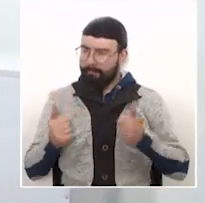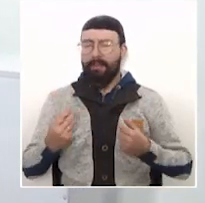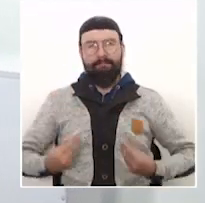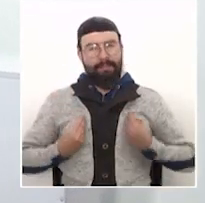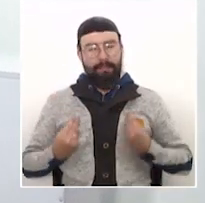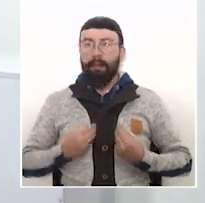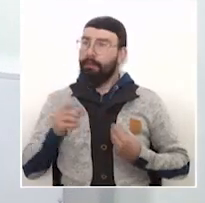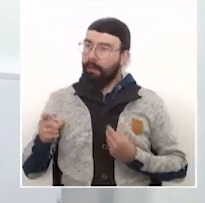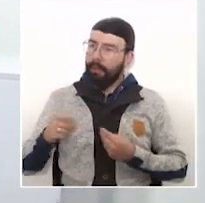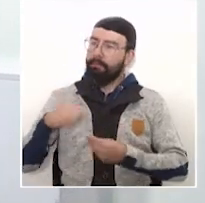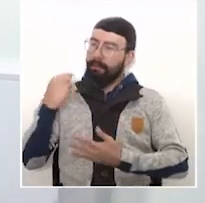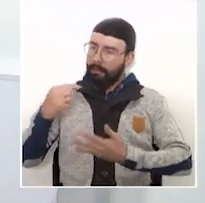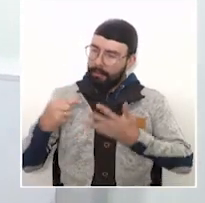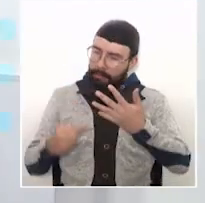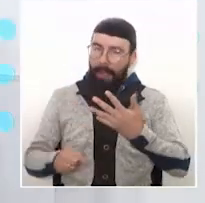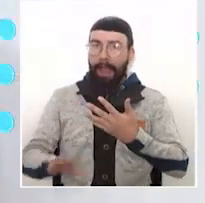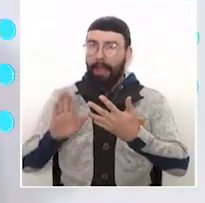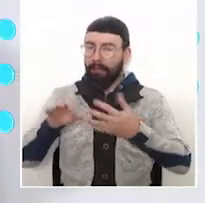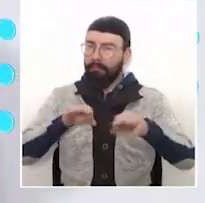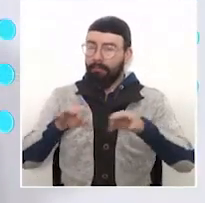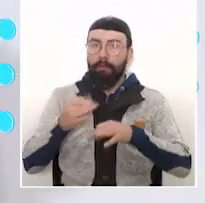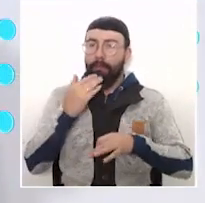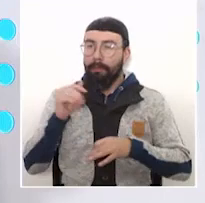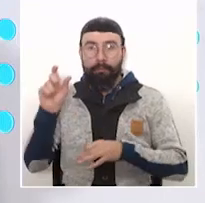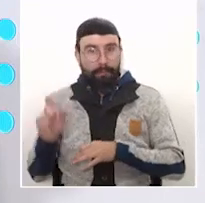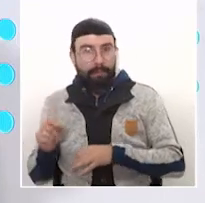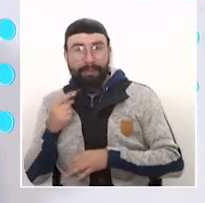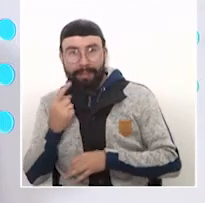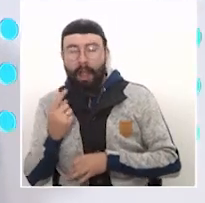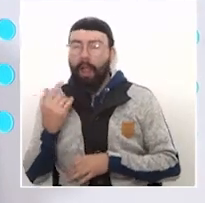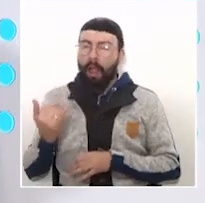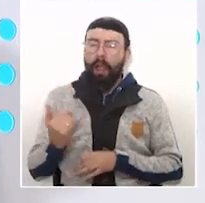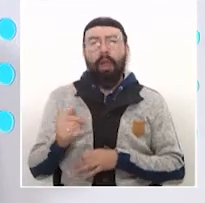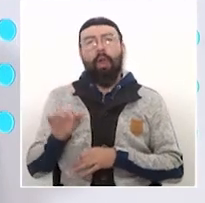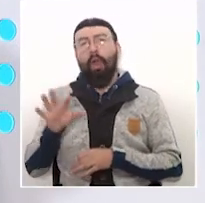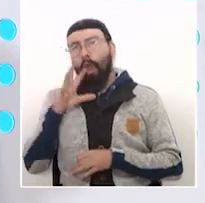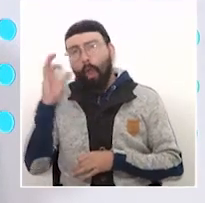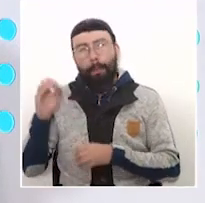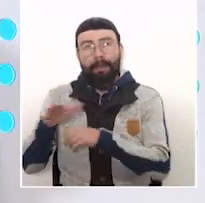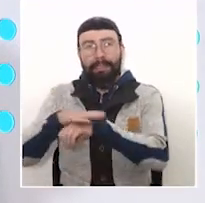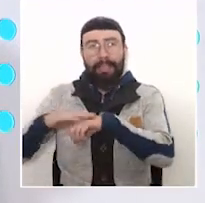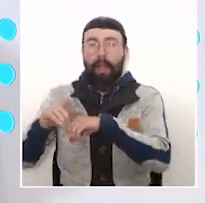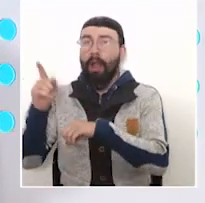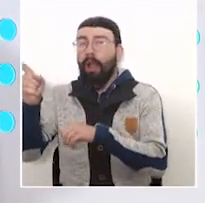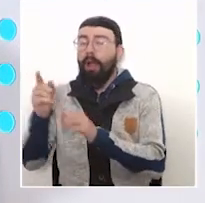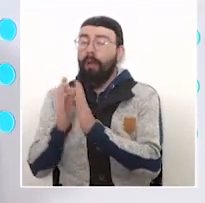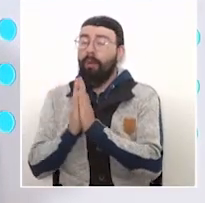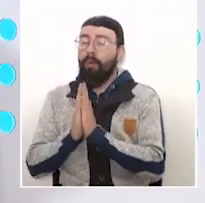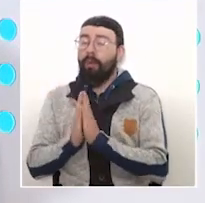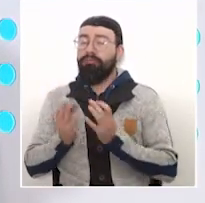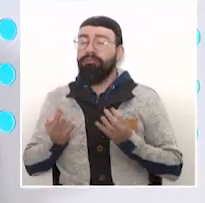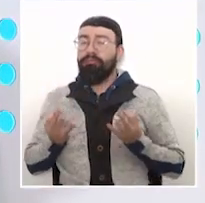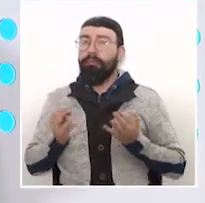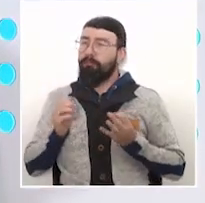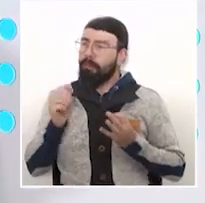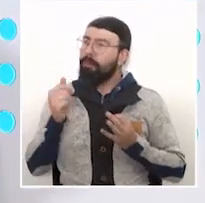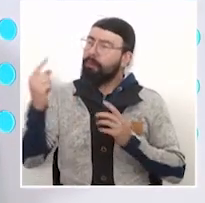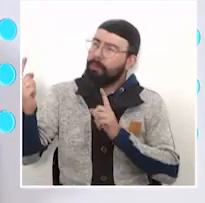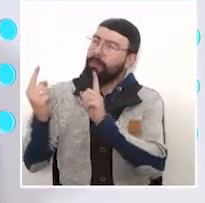historia magnífica de un monje occidental que nos hacía entrar en reflexión que debemos ir hacia